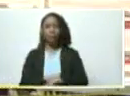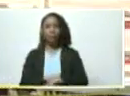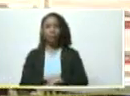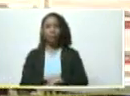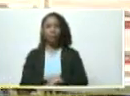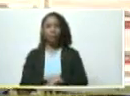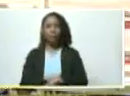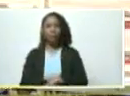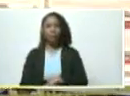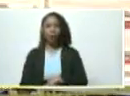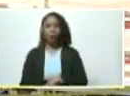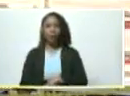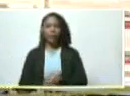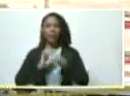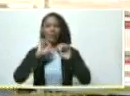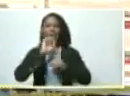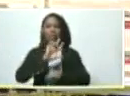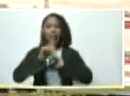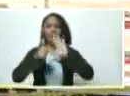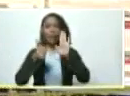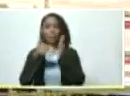CLAP. 36.000.